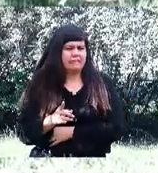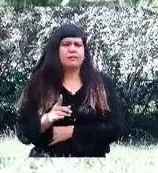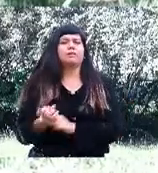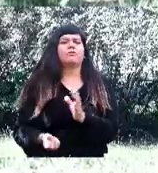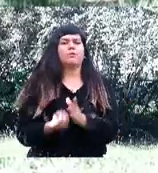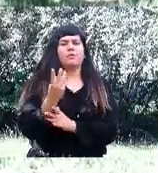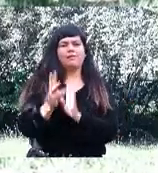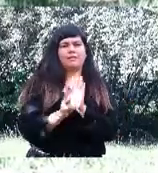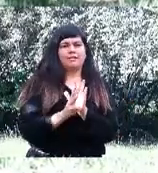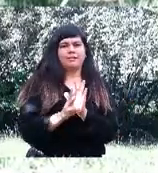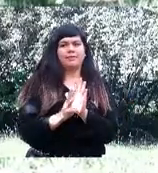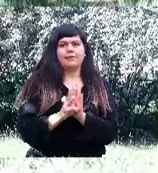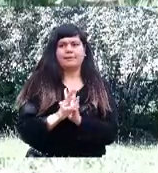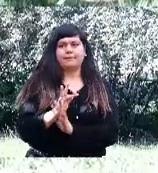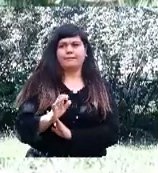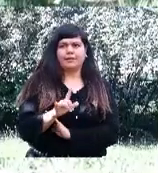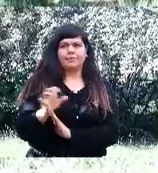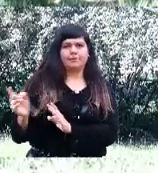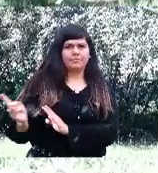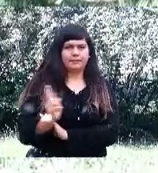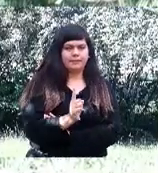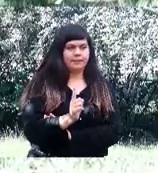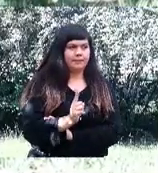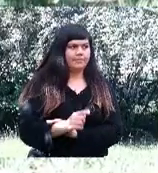identidad por favor Felipe